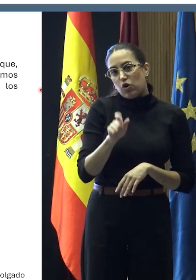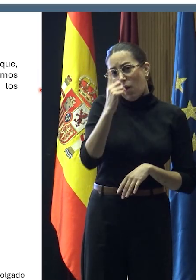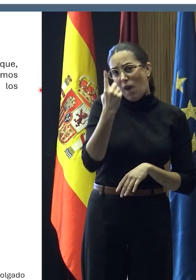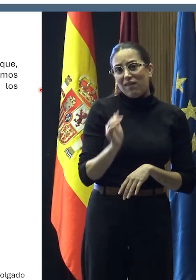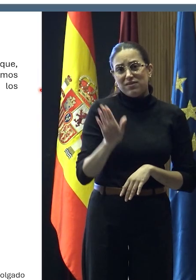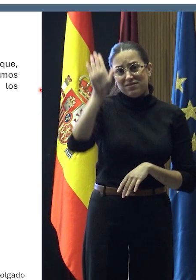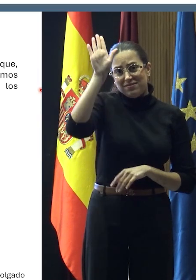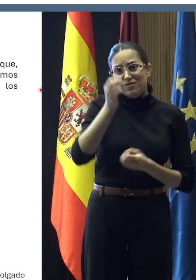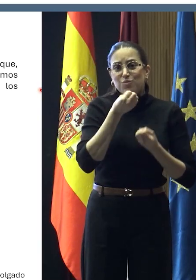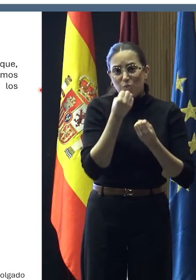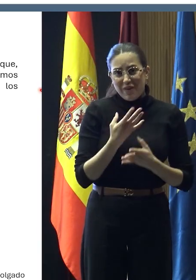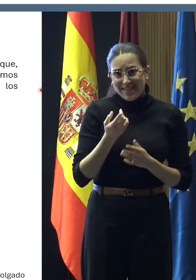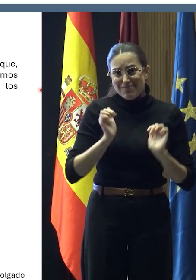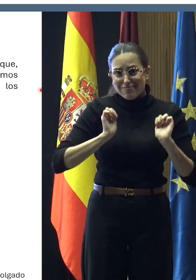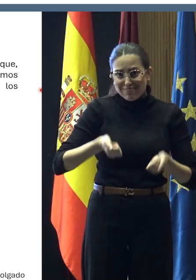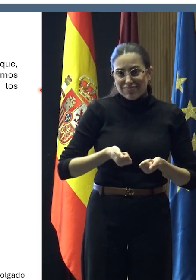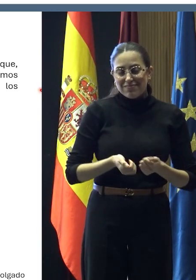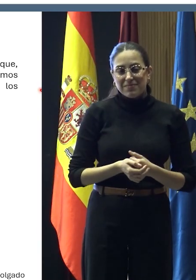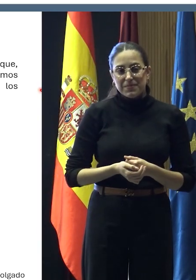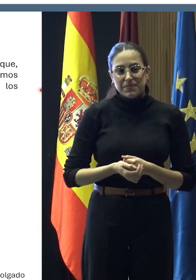sea que muy bien, empezamos muy bien.